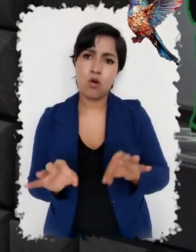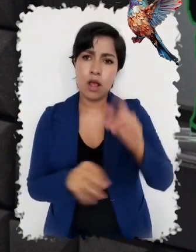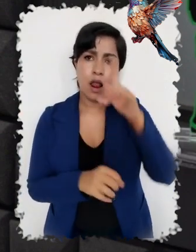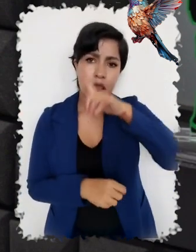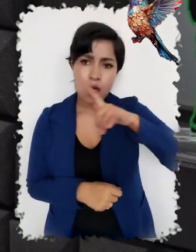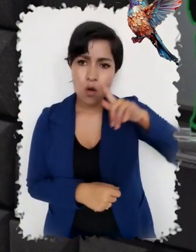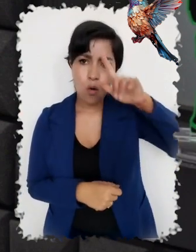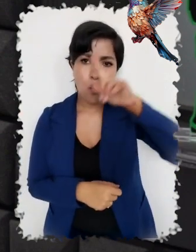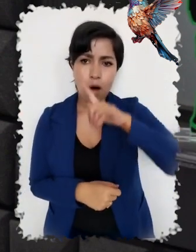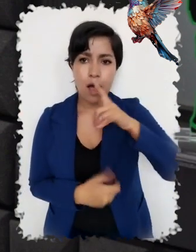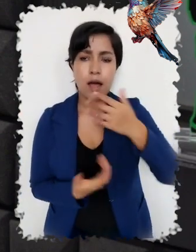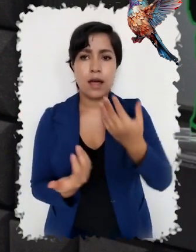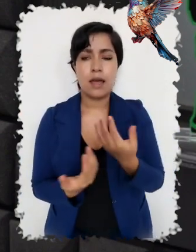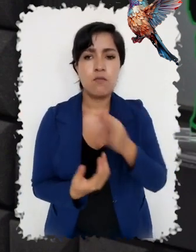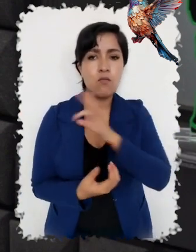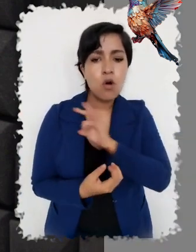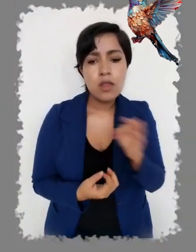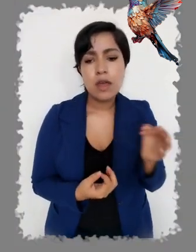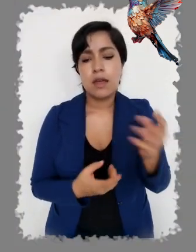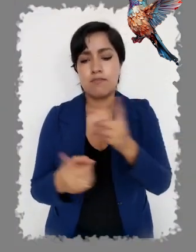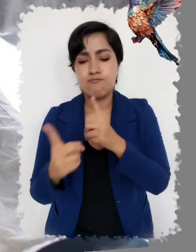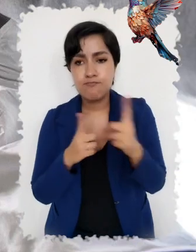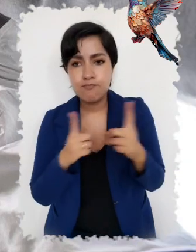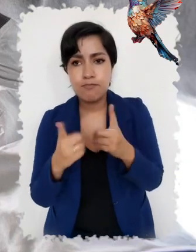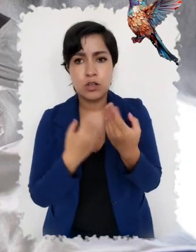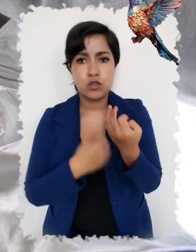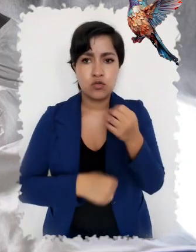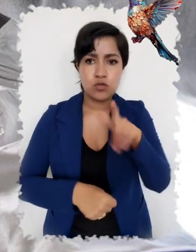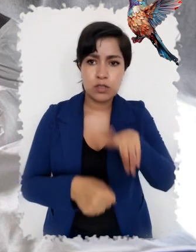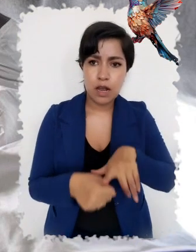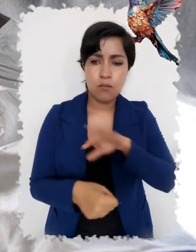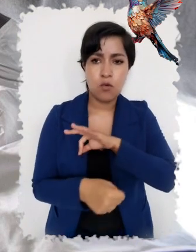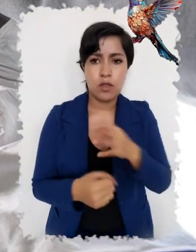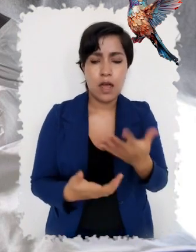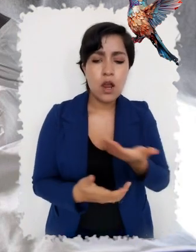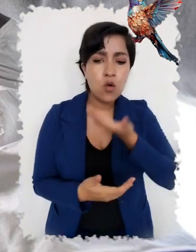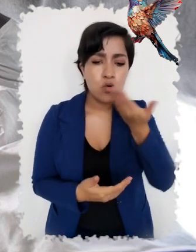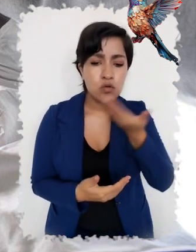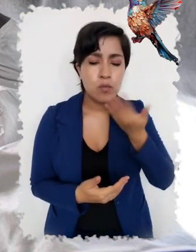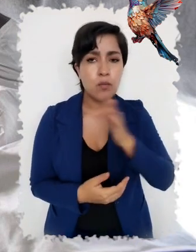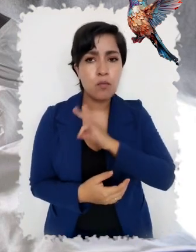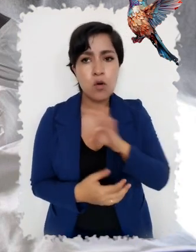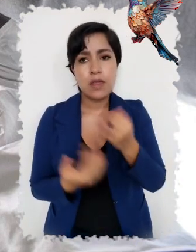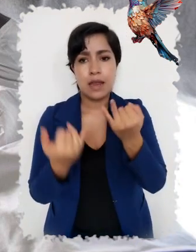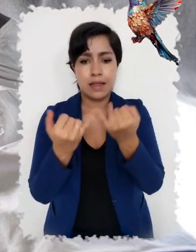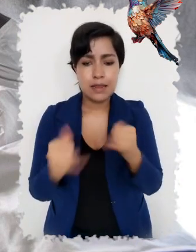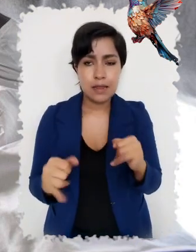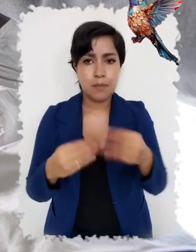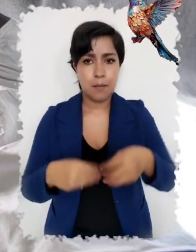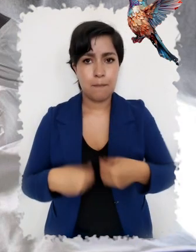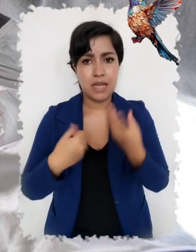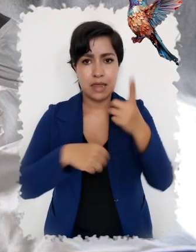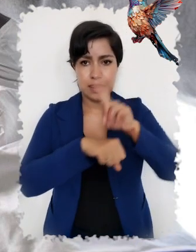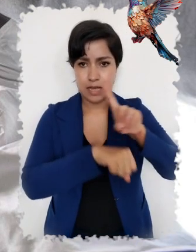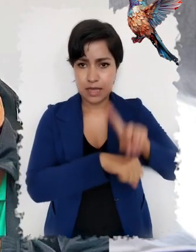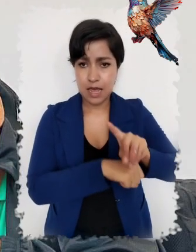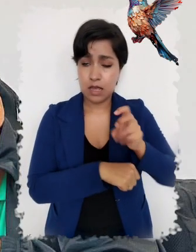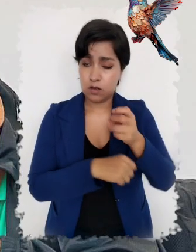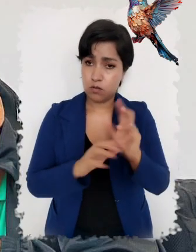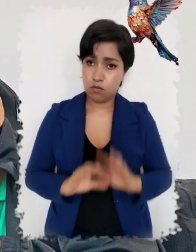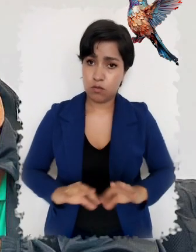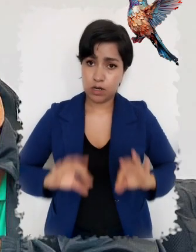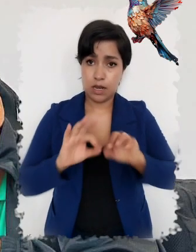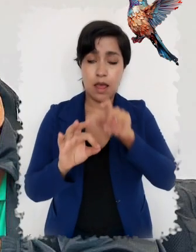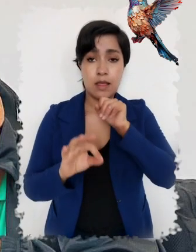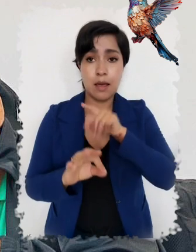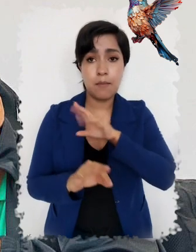lenguaje las habilidades socioadaptativas Sí claro ese esa Independencia en la vida cotidiana sí también la cuestión